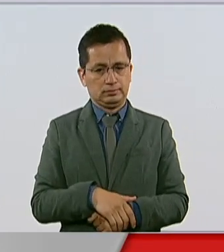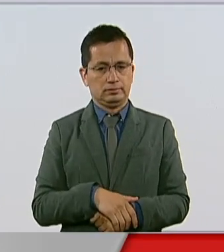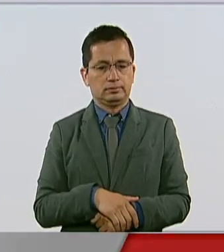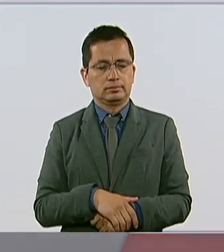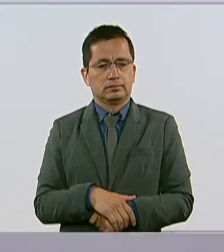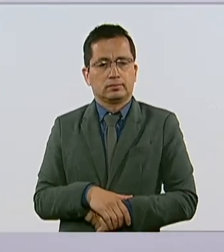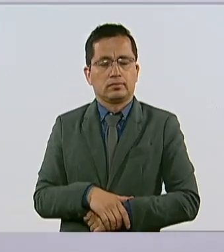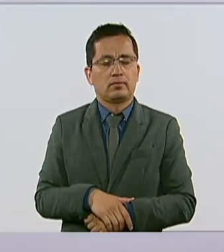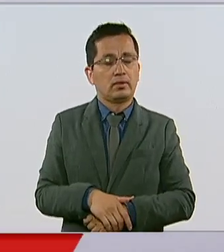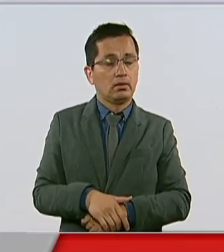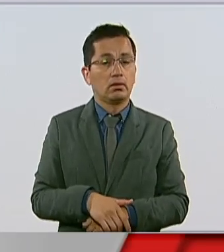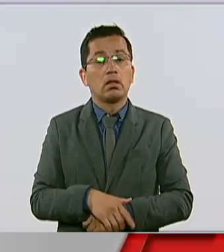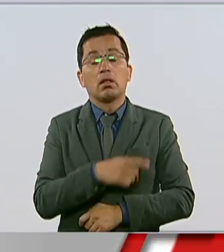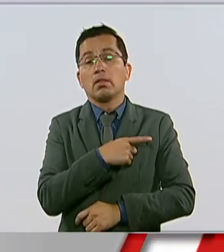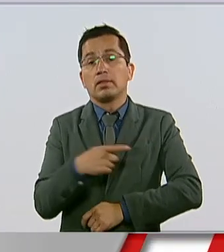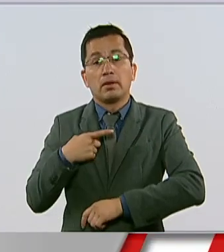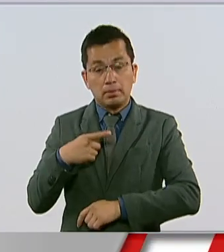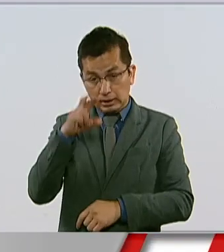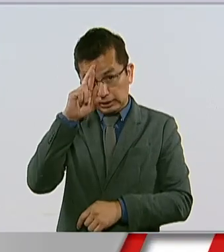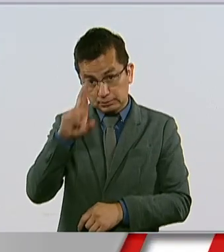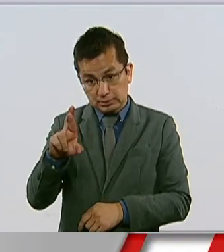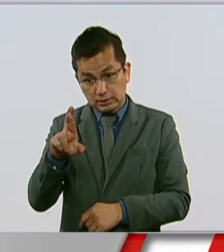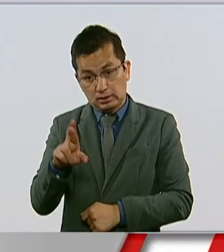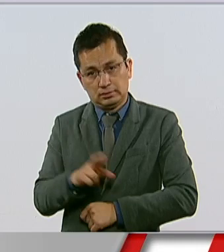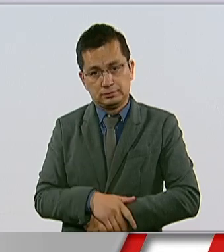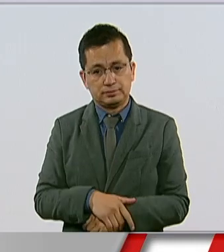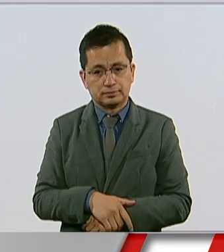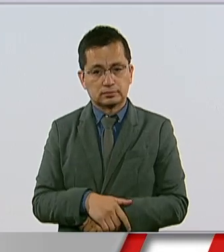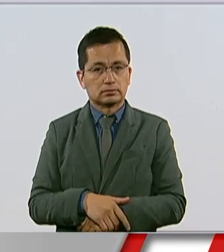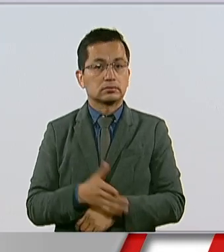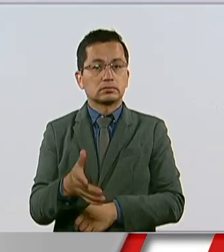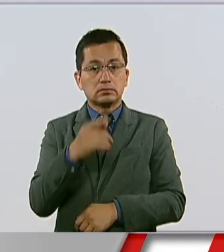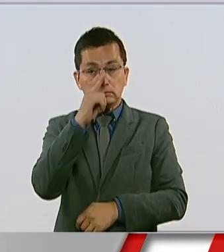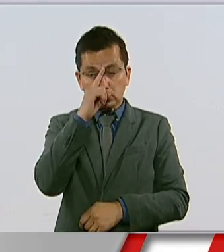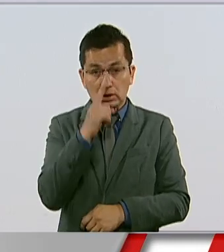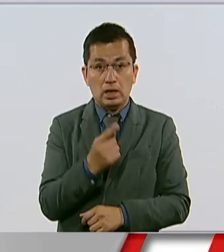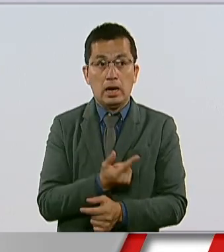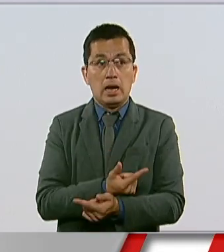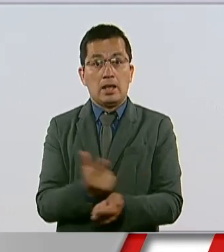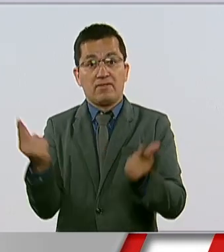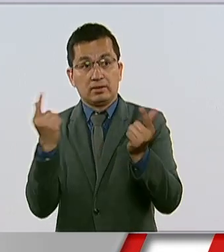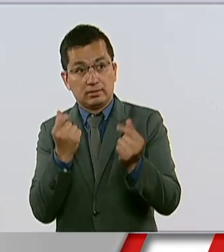Debemos respetarla. Que toda libertad de opinión,